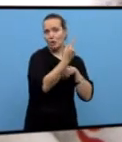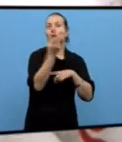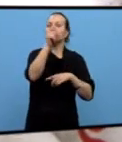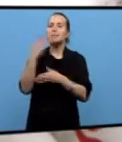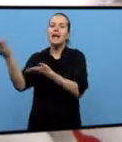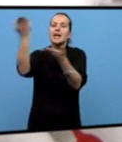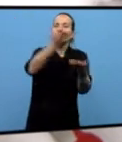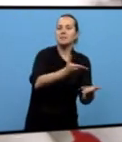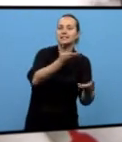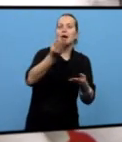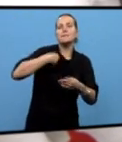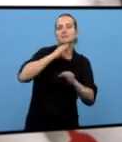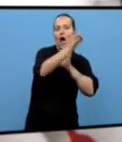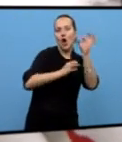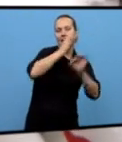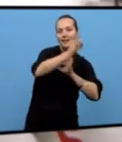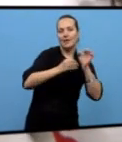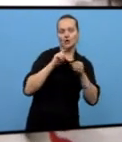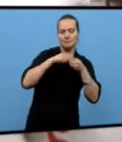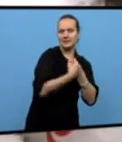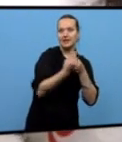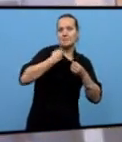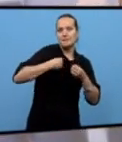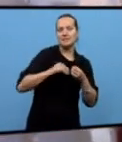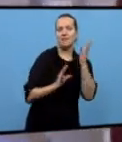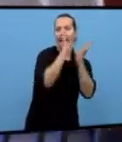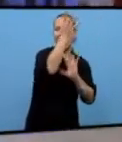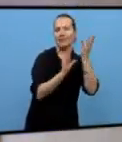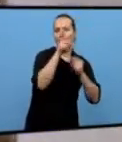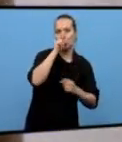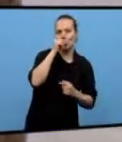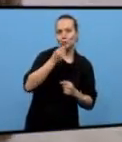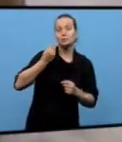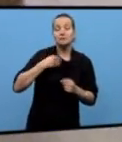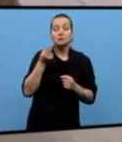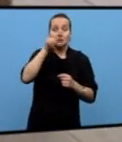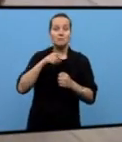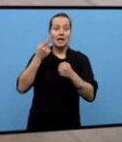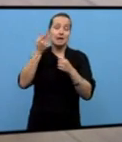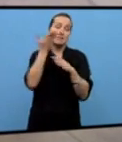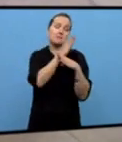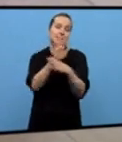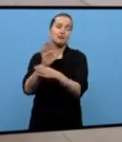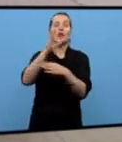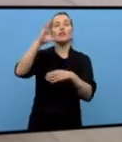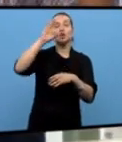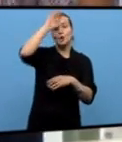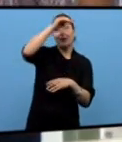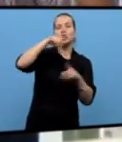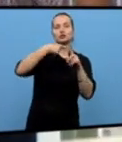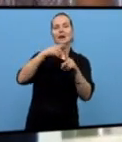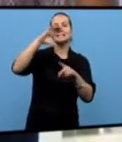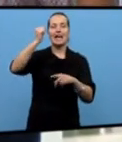convidadas as diferentes organizacións que participan no Ar de Lucos. Asistiron, entre outros, representantes de cartaxineses e romanos ás